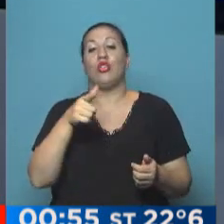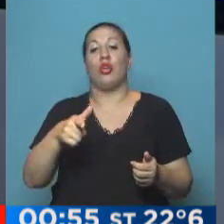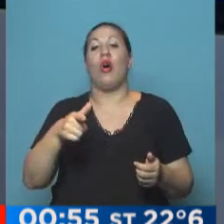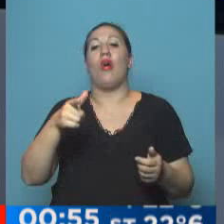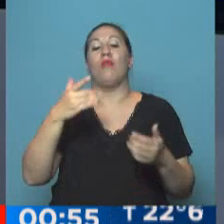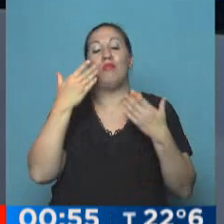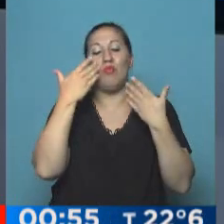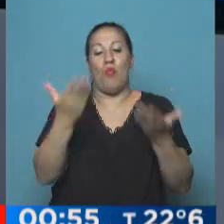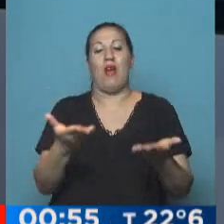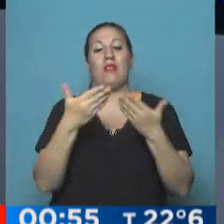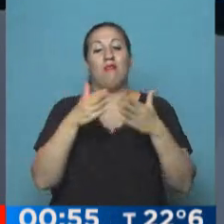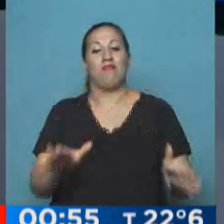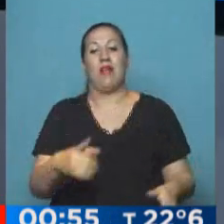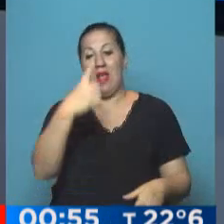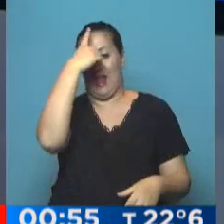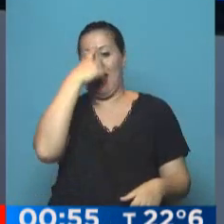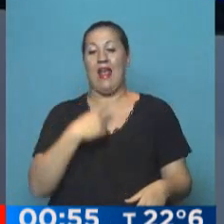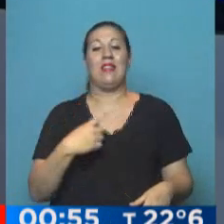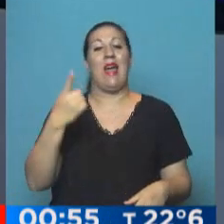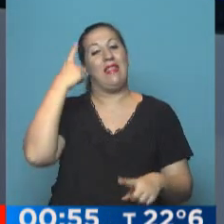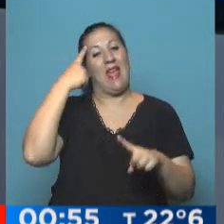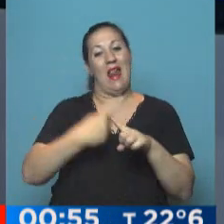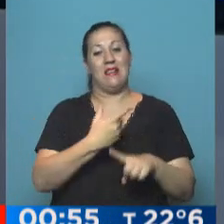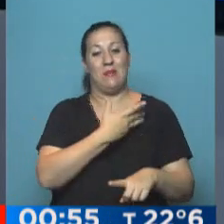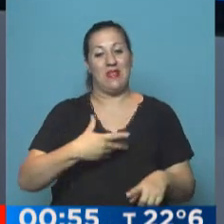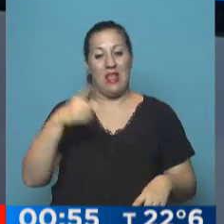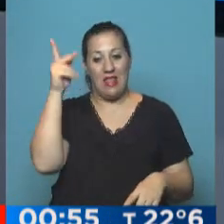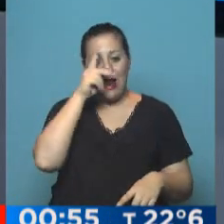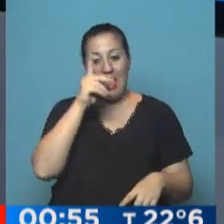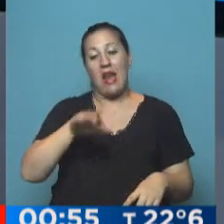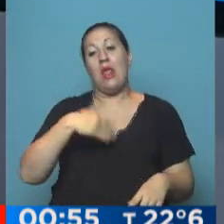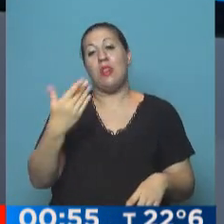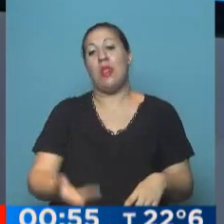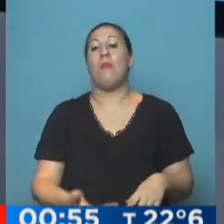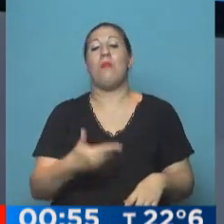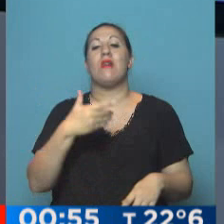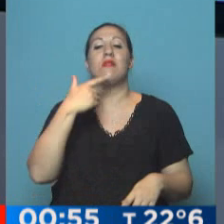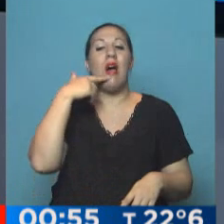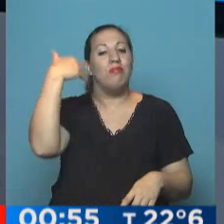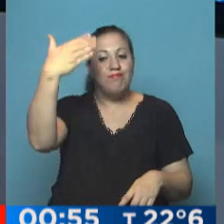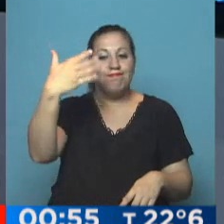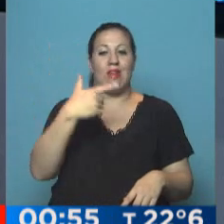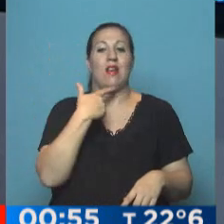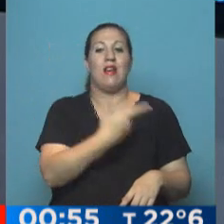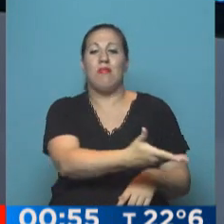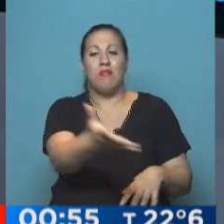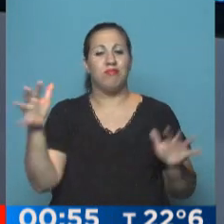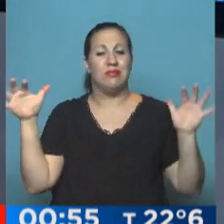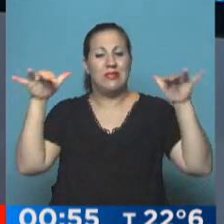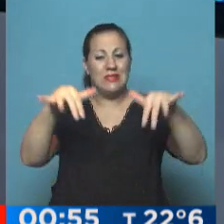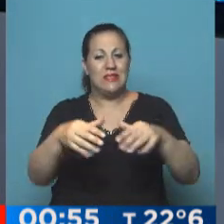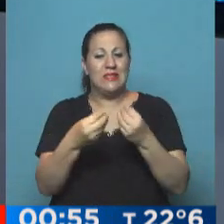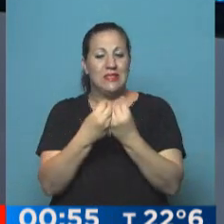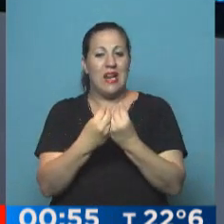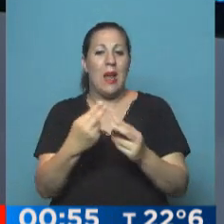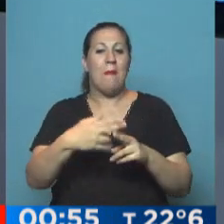del expresidente Néstor Kirchner. Luego habló ante una multitud que con mucha emoción la acompañó en